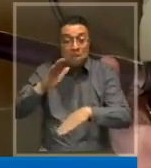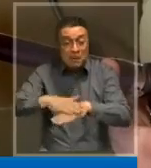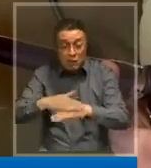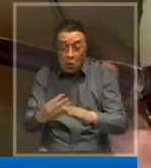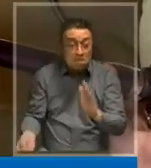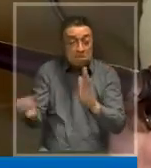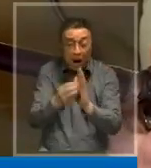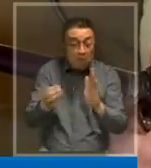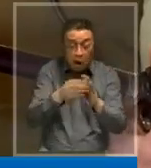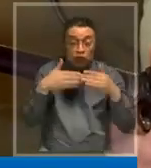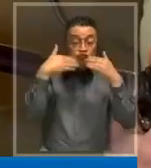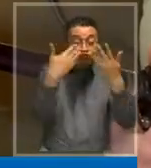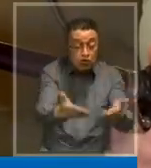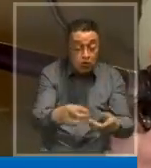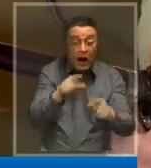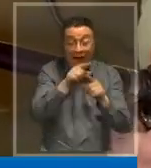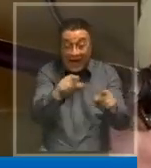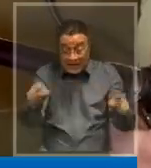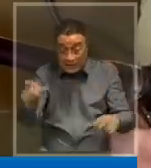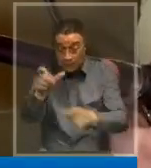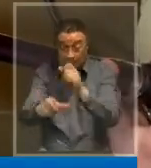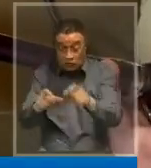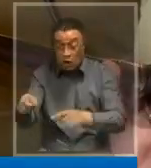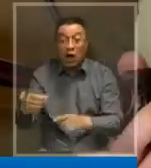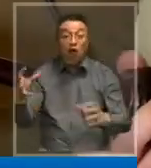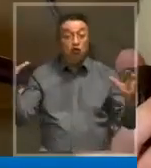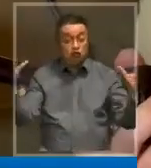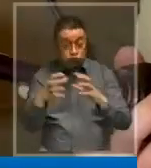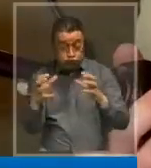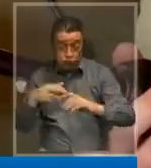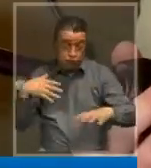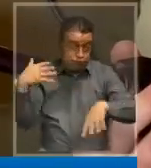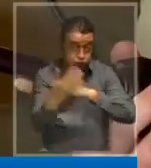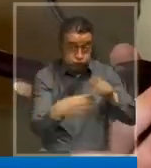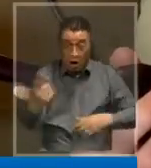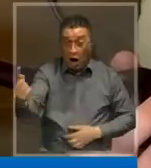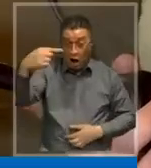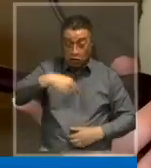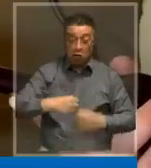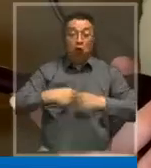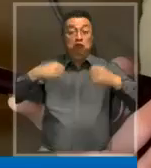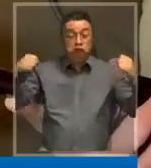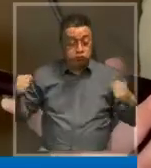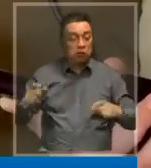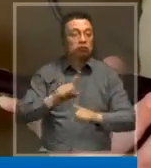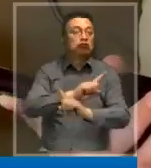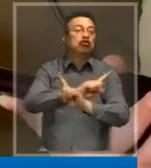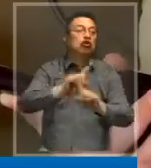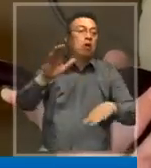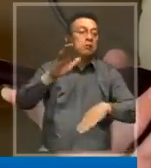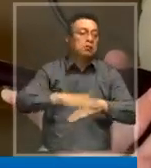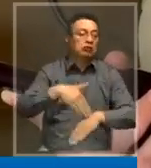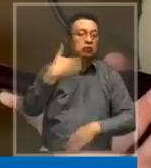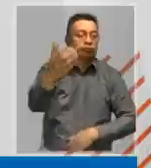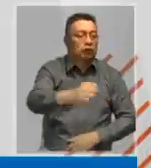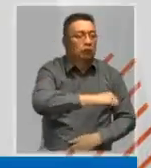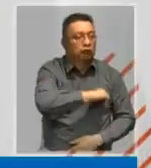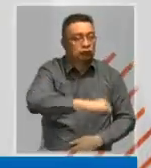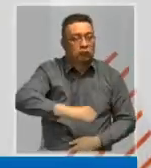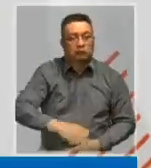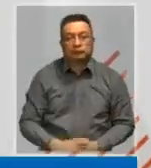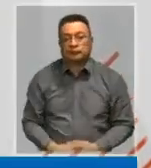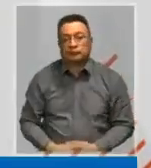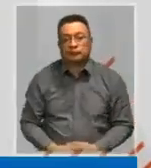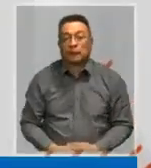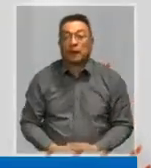permiso a esas personas que con violencia vengan aquí a amedrentar a los rancagüinos y rancagüinas.